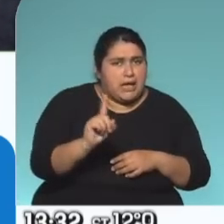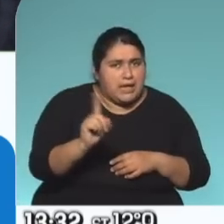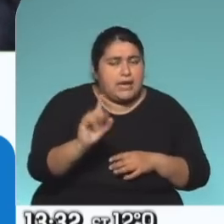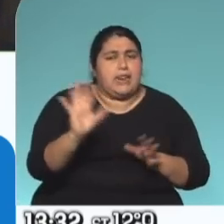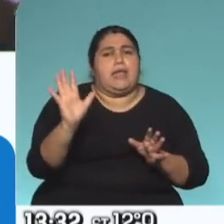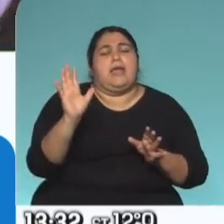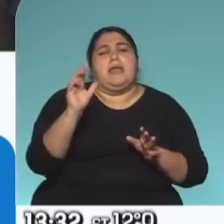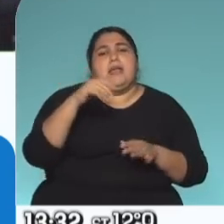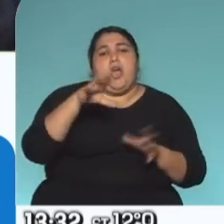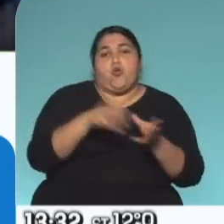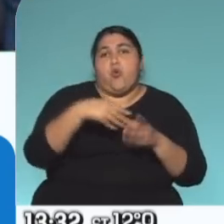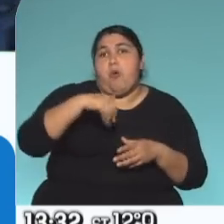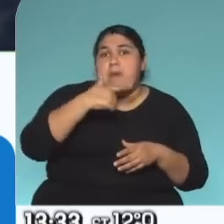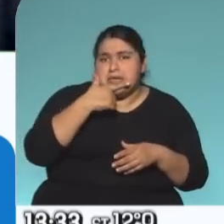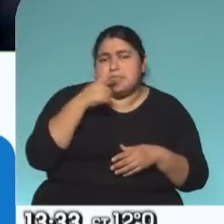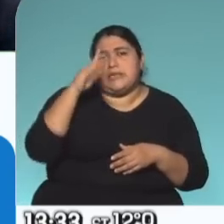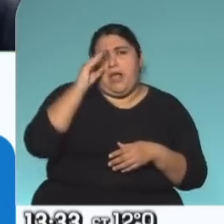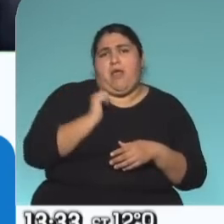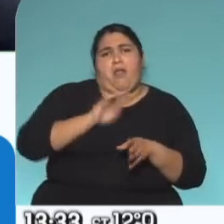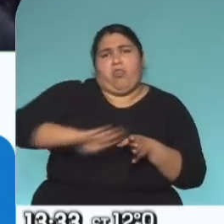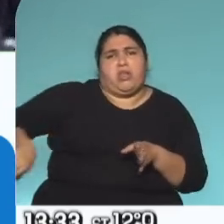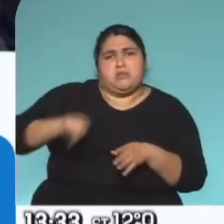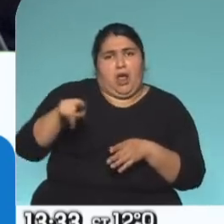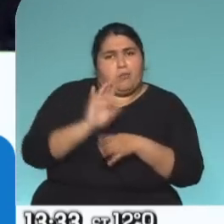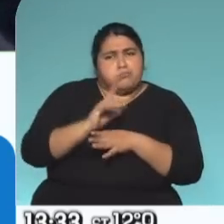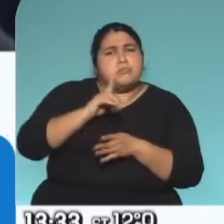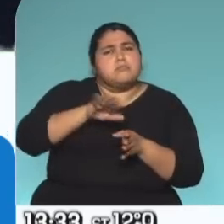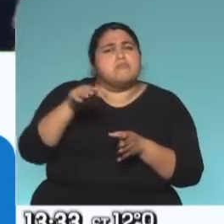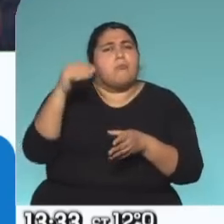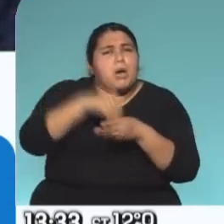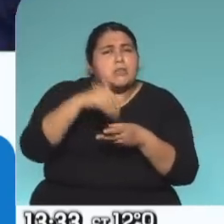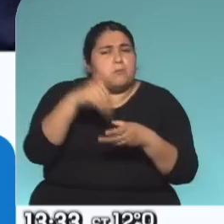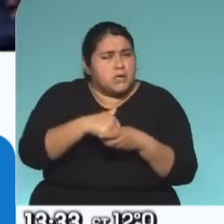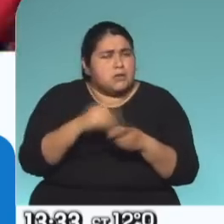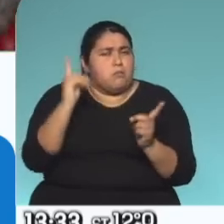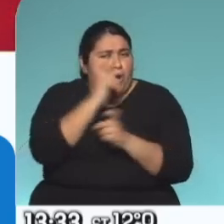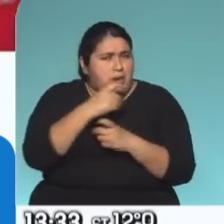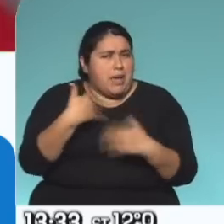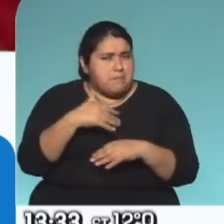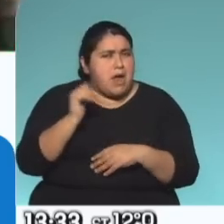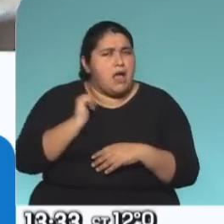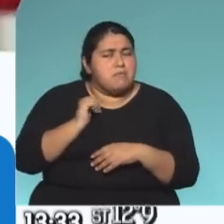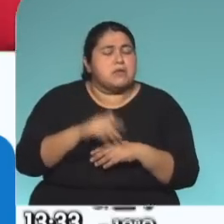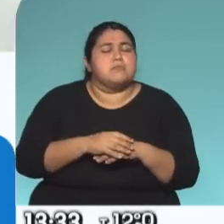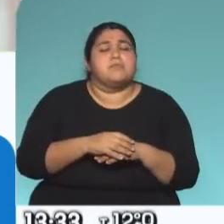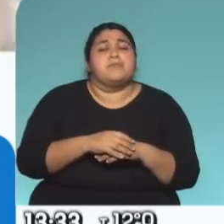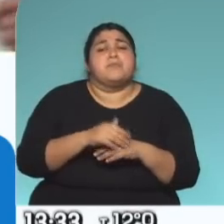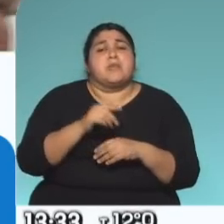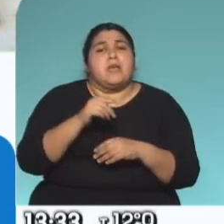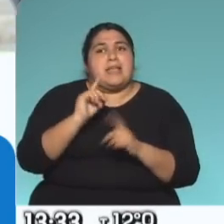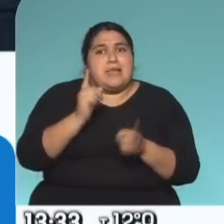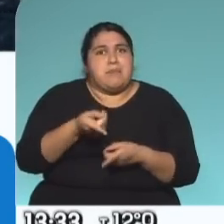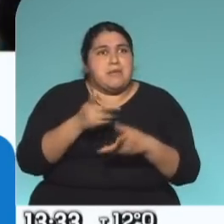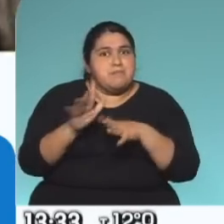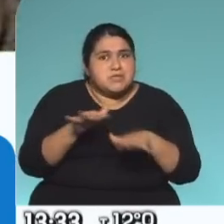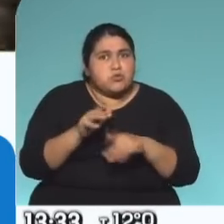la del MAS fue una dictadura, un discurso que les fue útil el año pasado, que hoy día ya no interpela con la misma eficacia, porque